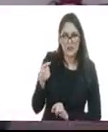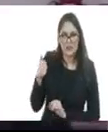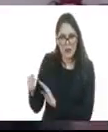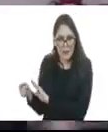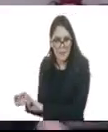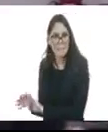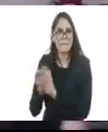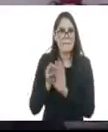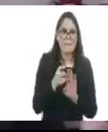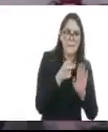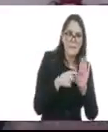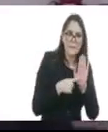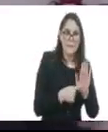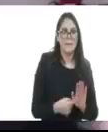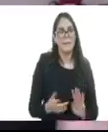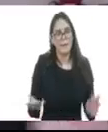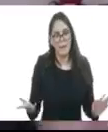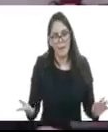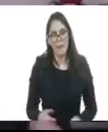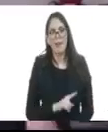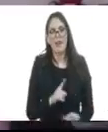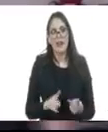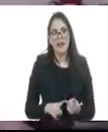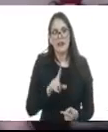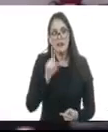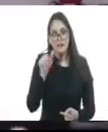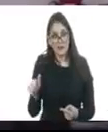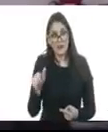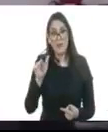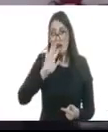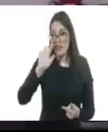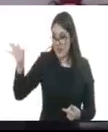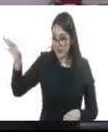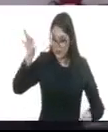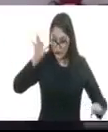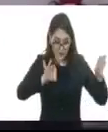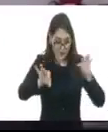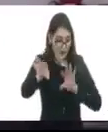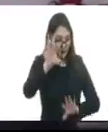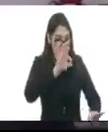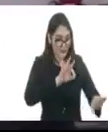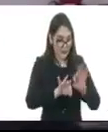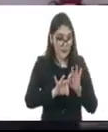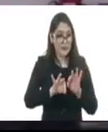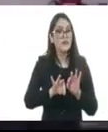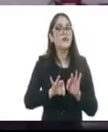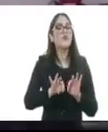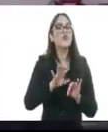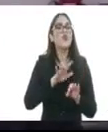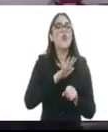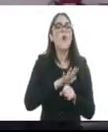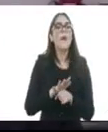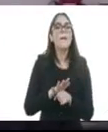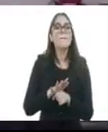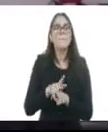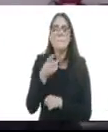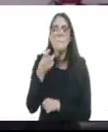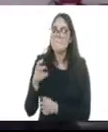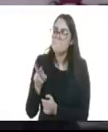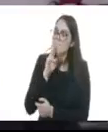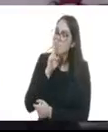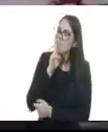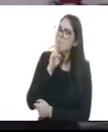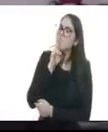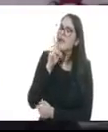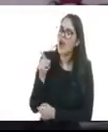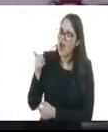Después también tuve que ver, y de todos estos, a ver, ¿cuáles nos ofrecen una mayor elementos